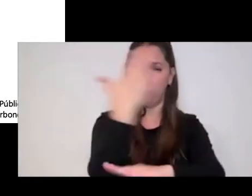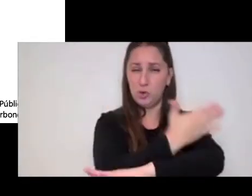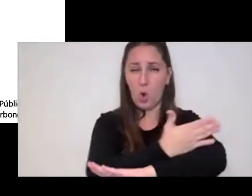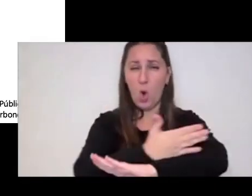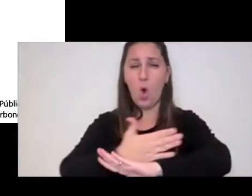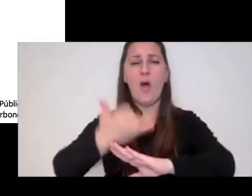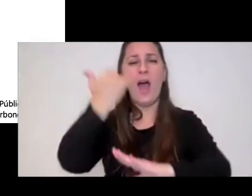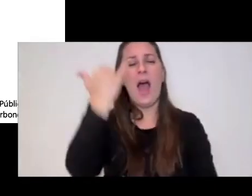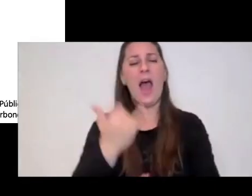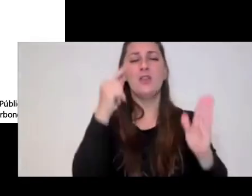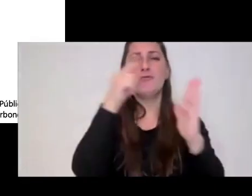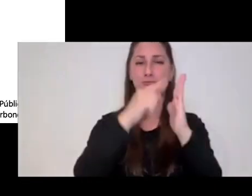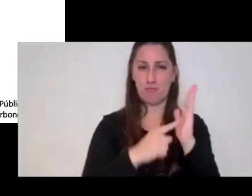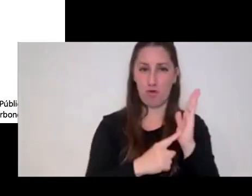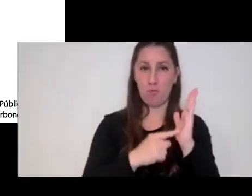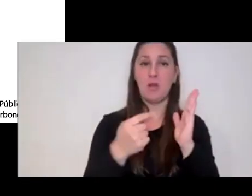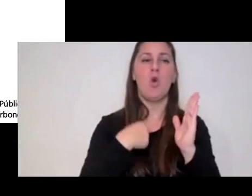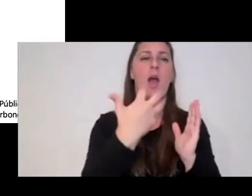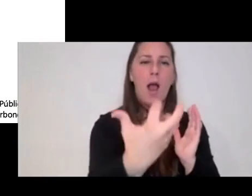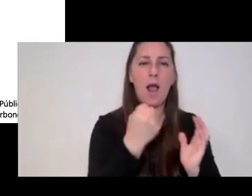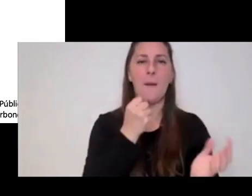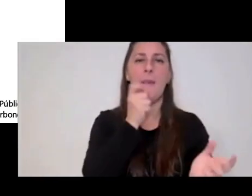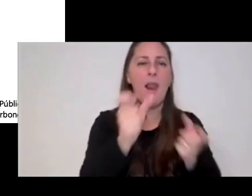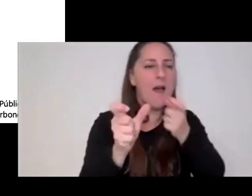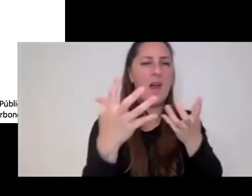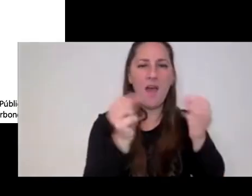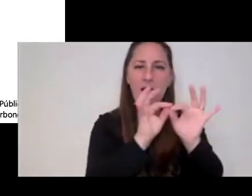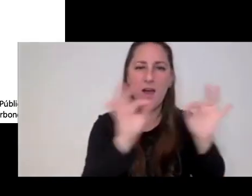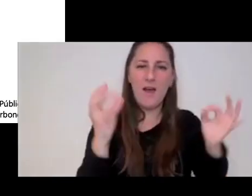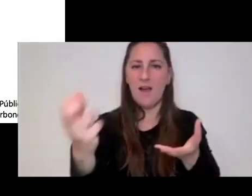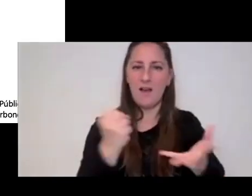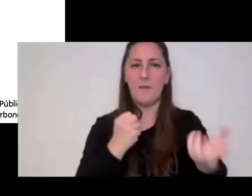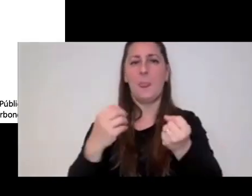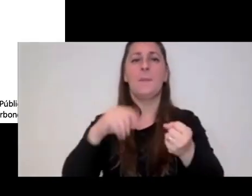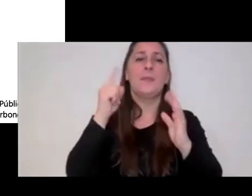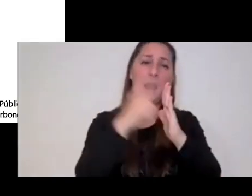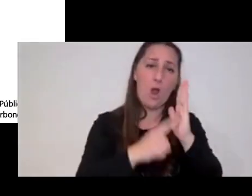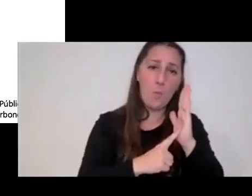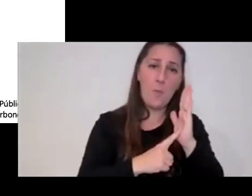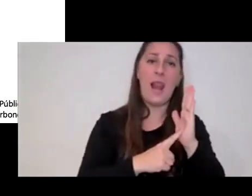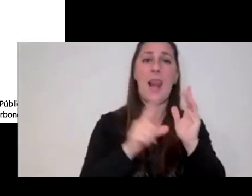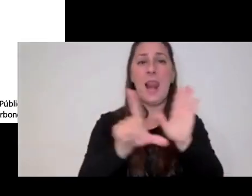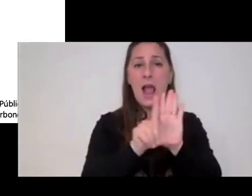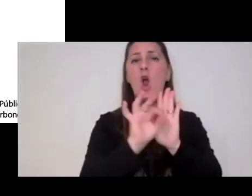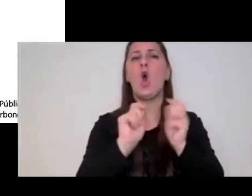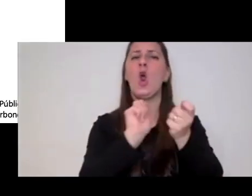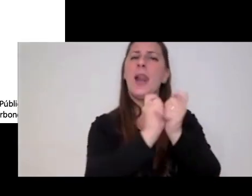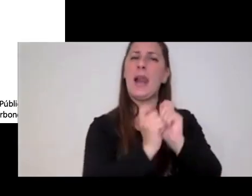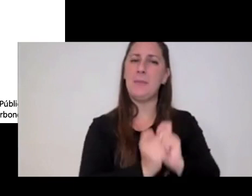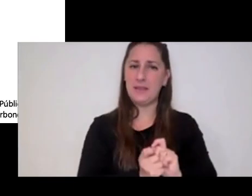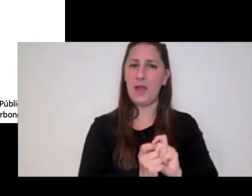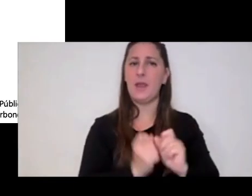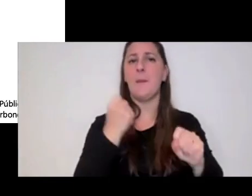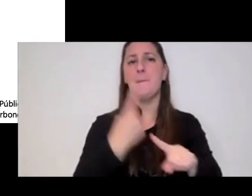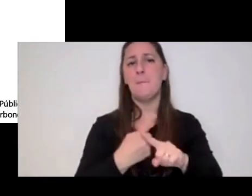cuales yo tomo cada uno de los conceptos, independientemente si son normas legales o normas reglamentarias emitidas por el Ejecutivo, la AFIP, el